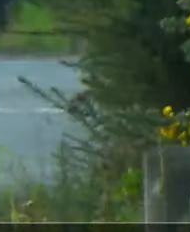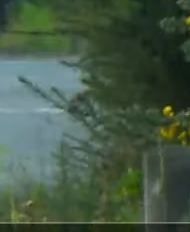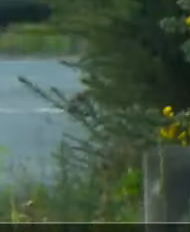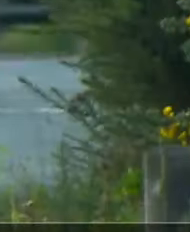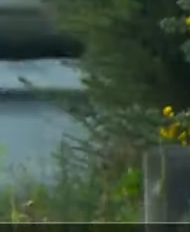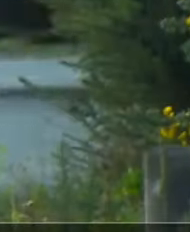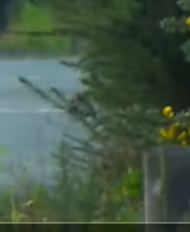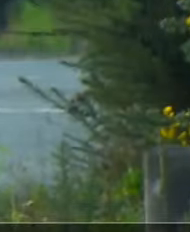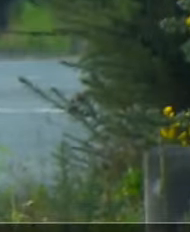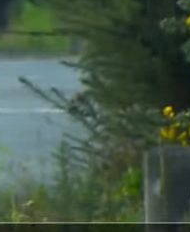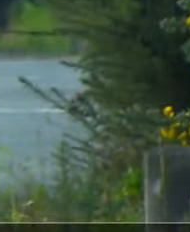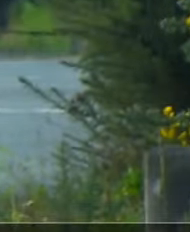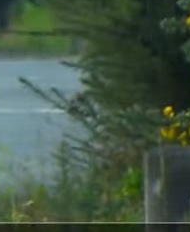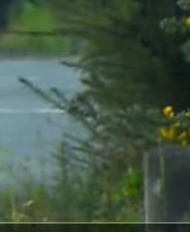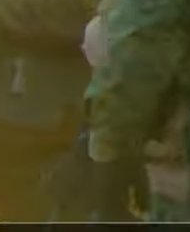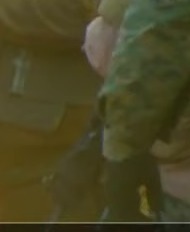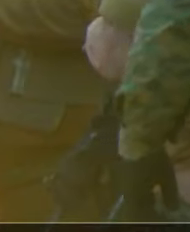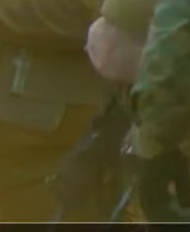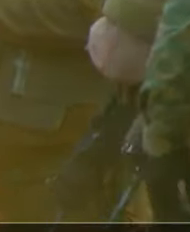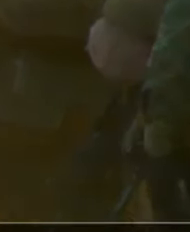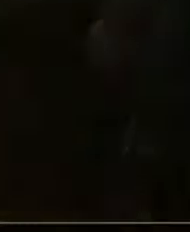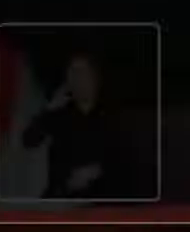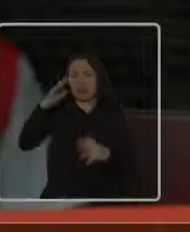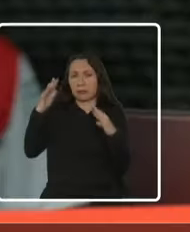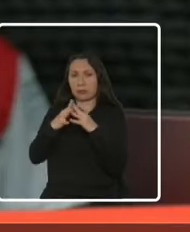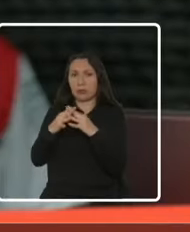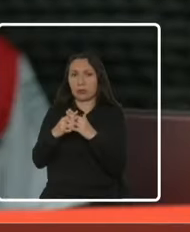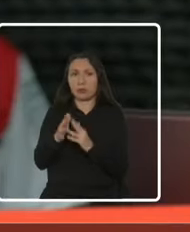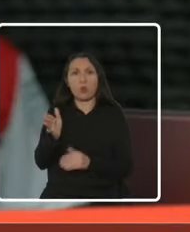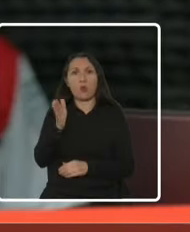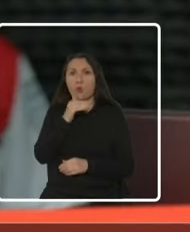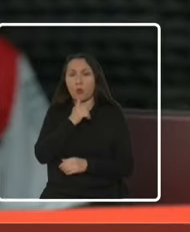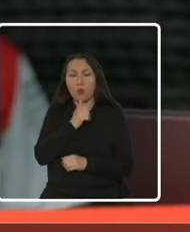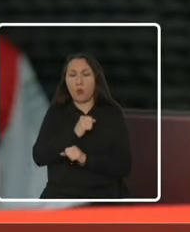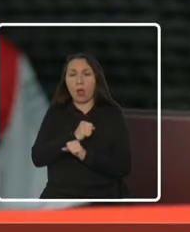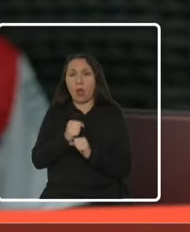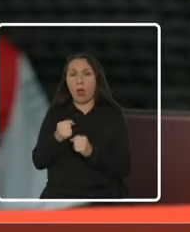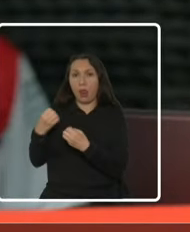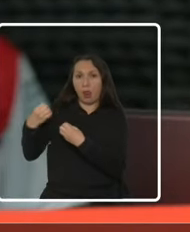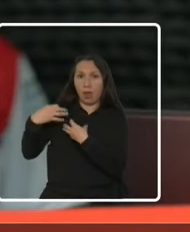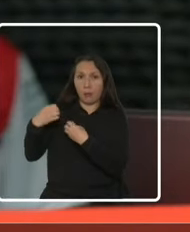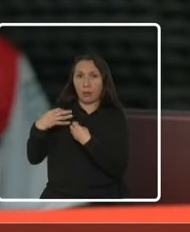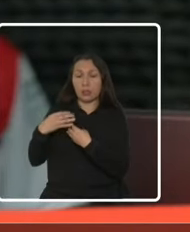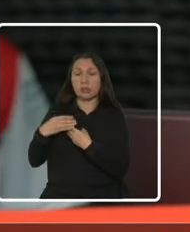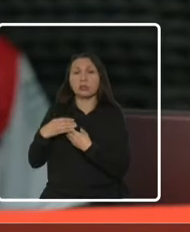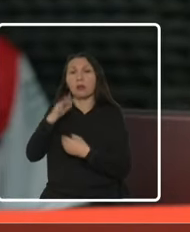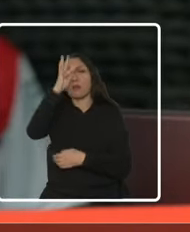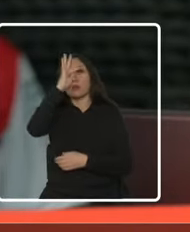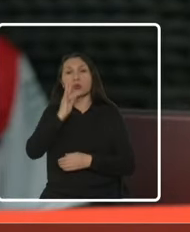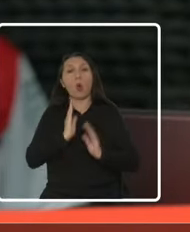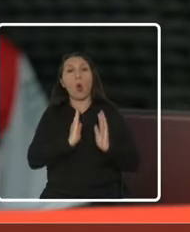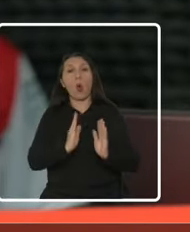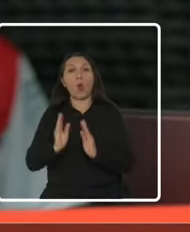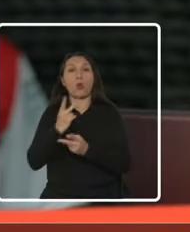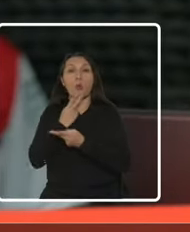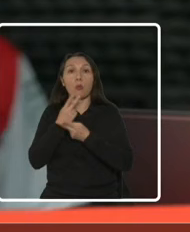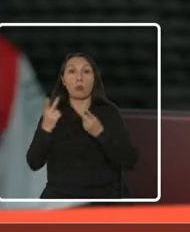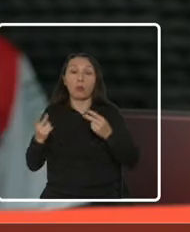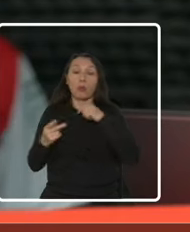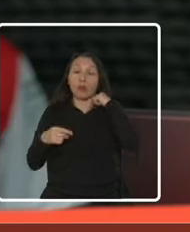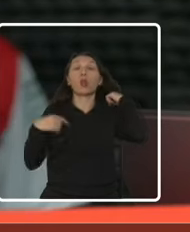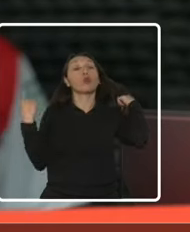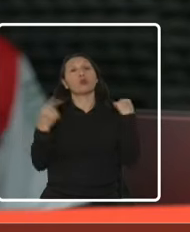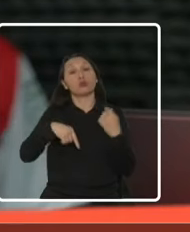y la protección de la llamada infraestructura crítica. No tienen una capacitación para realizar funciones de orden público, pero desde